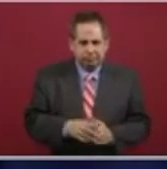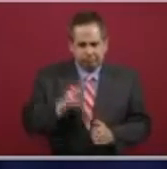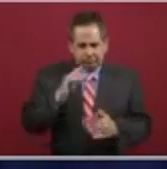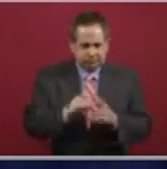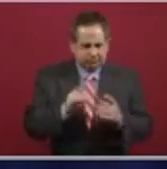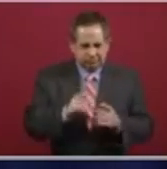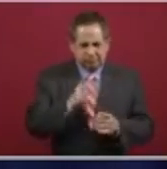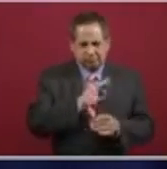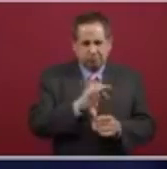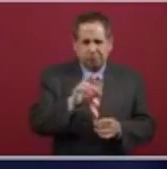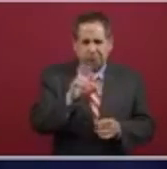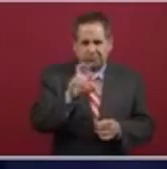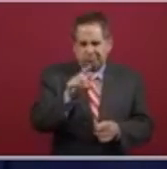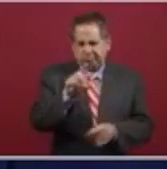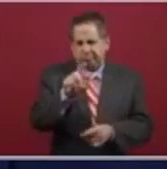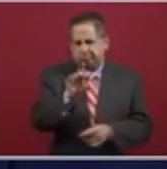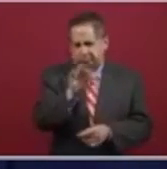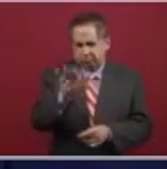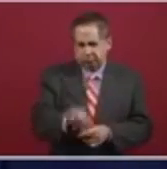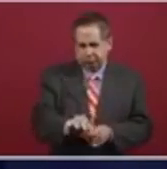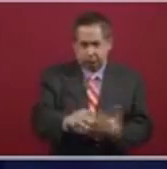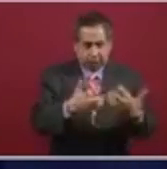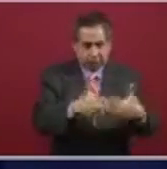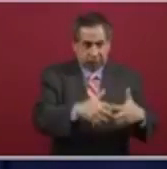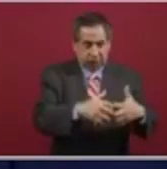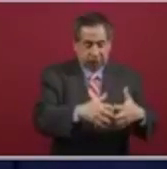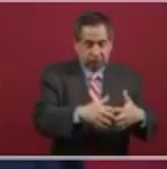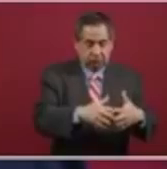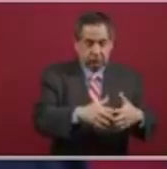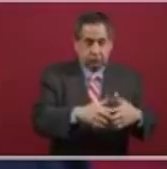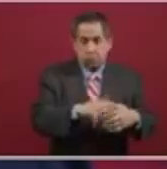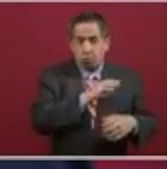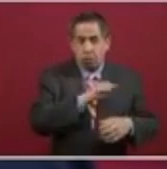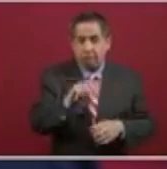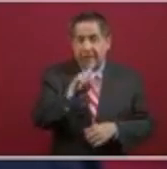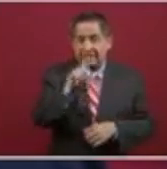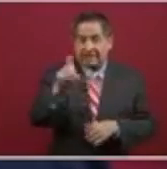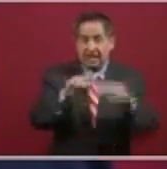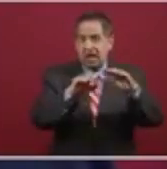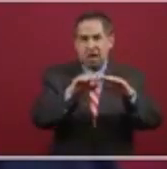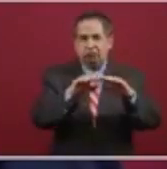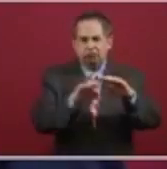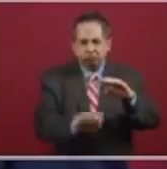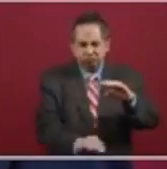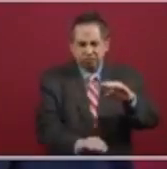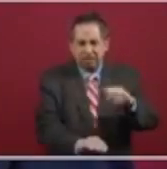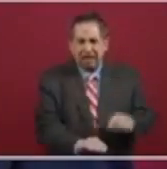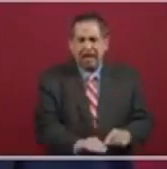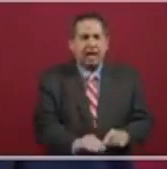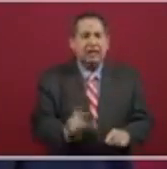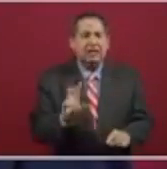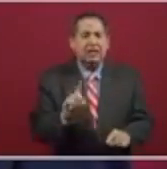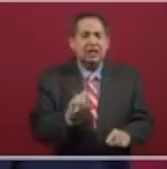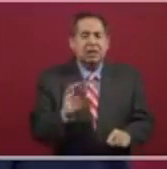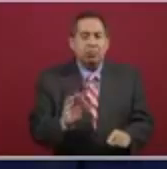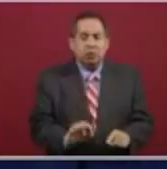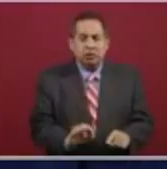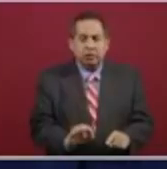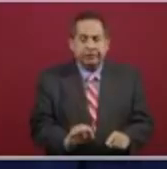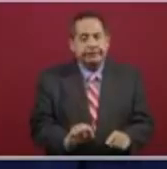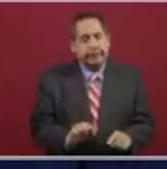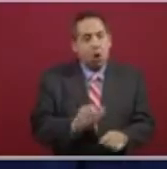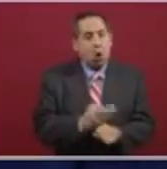del 30% de su capacidad y ya está